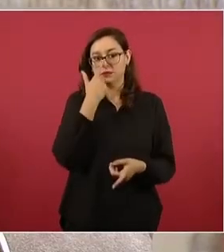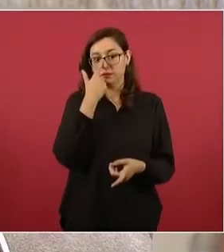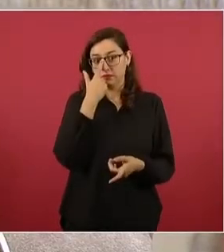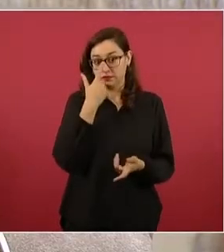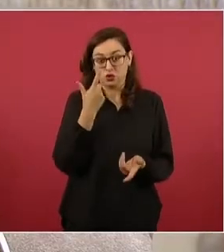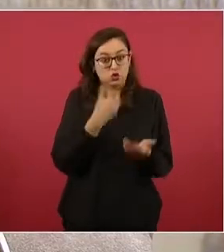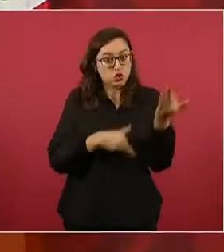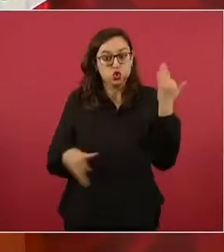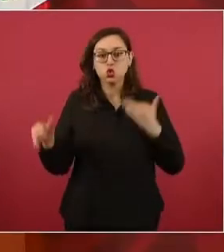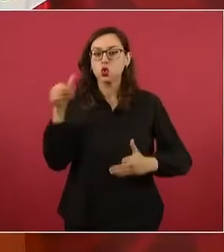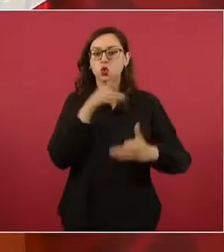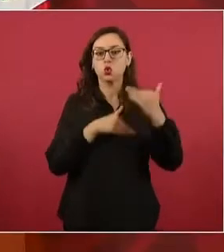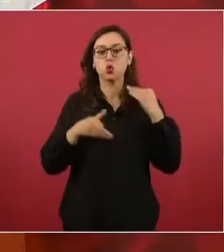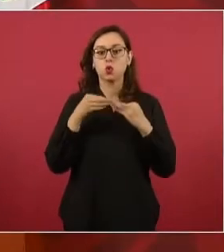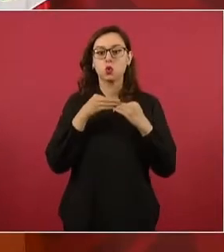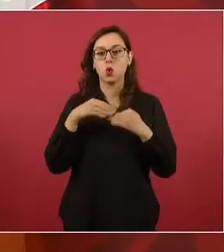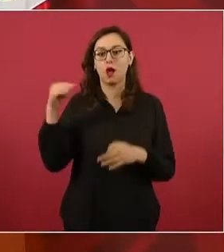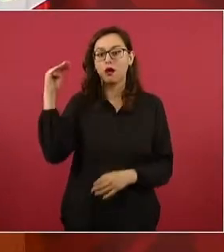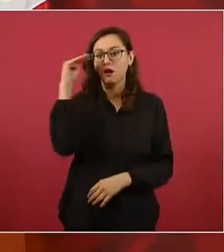gratuito,